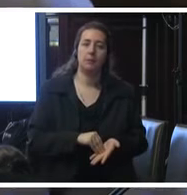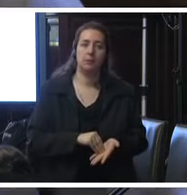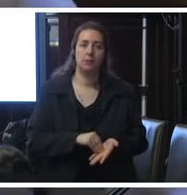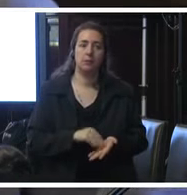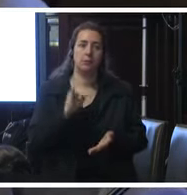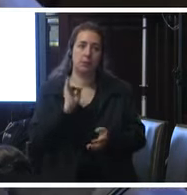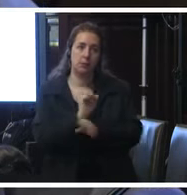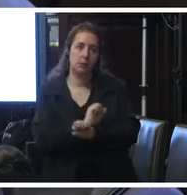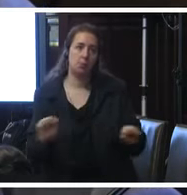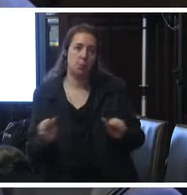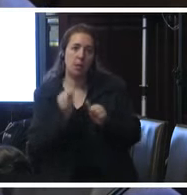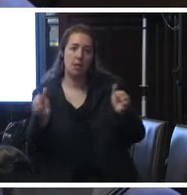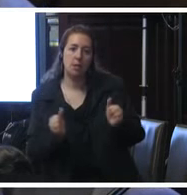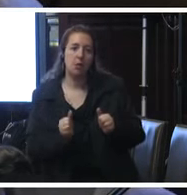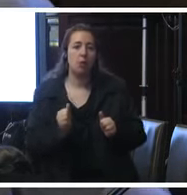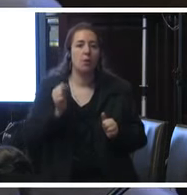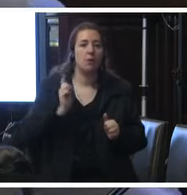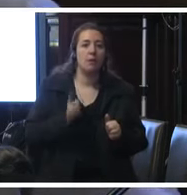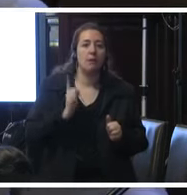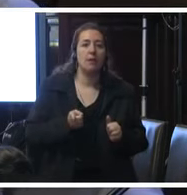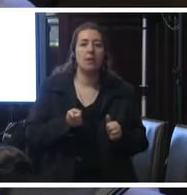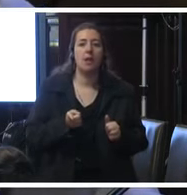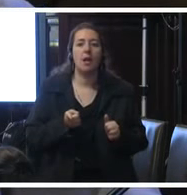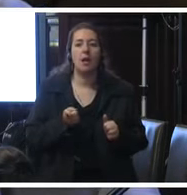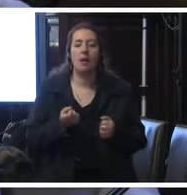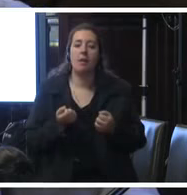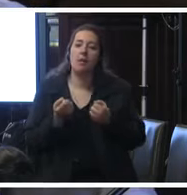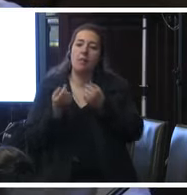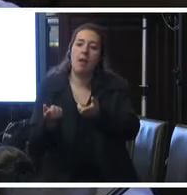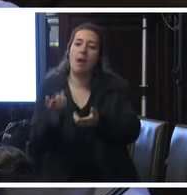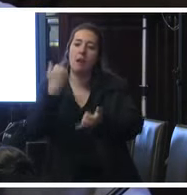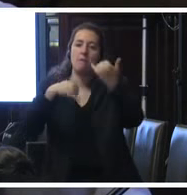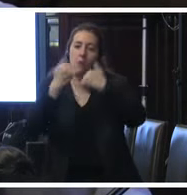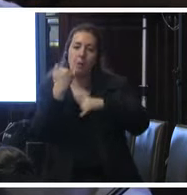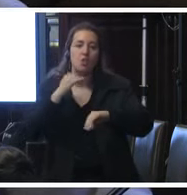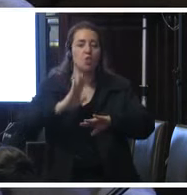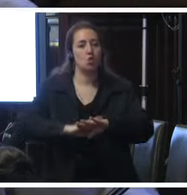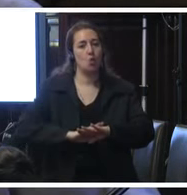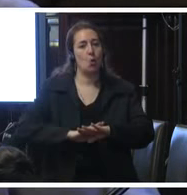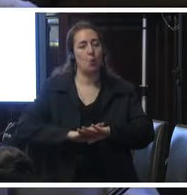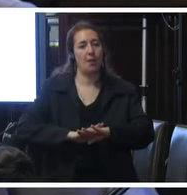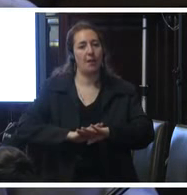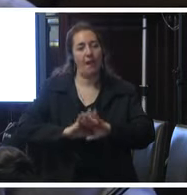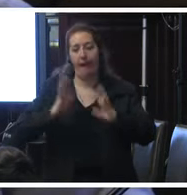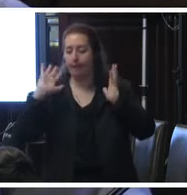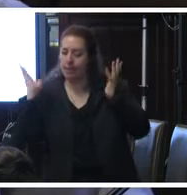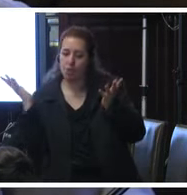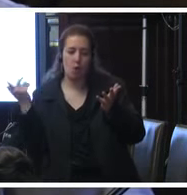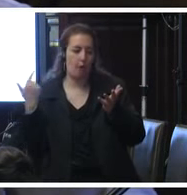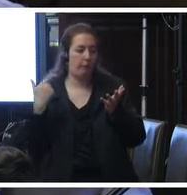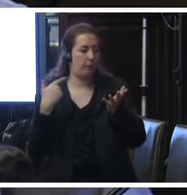pueden hacerlo, deberían enviarnos la información sobre las agresiones de las fuerzas de